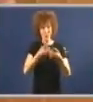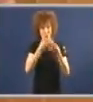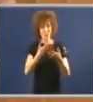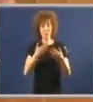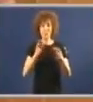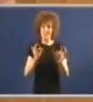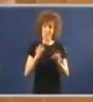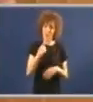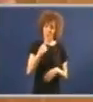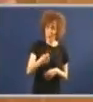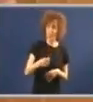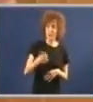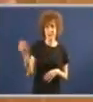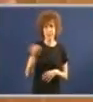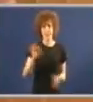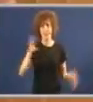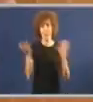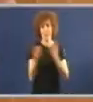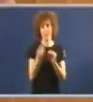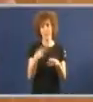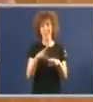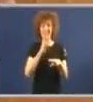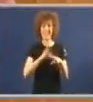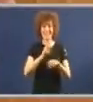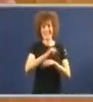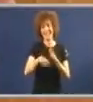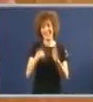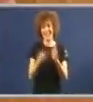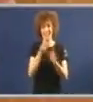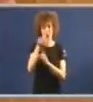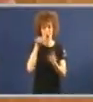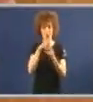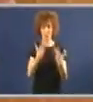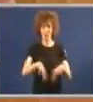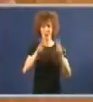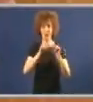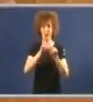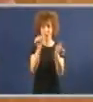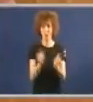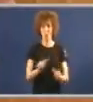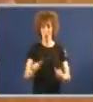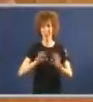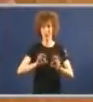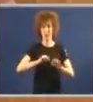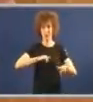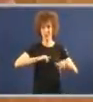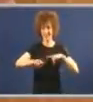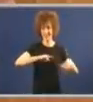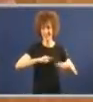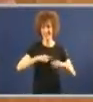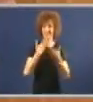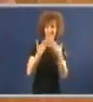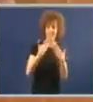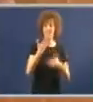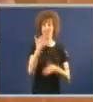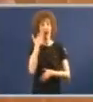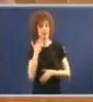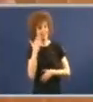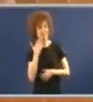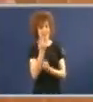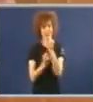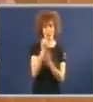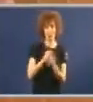dificultades, compre implementar políticas integrais para acabar con modelos machistas nas relacións afectivas, económicas, sociais,